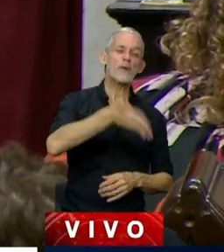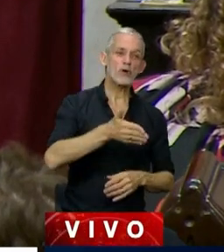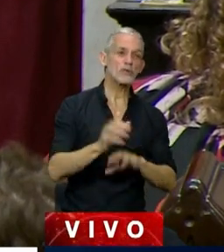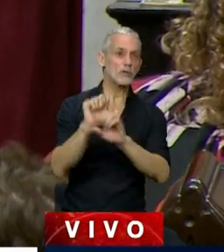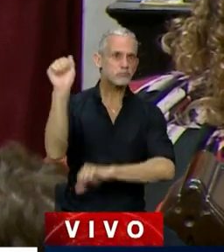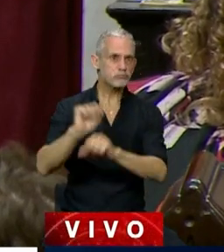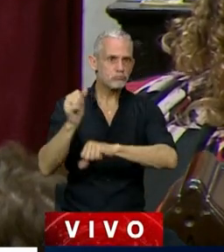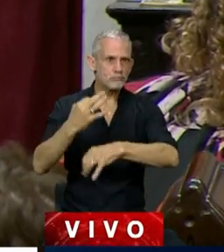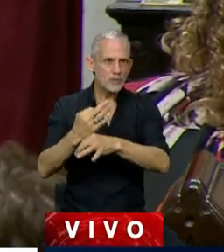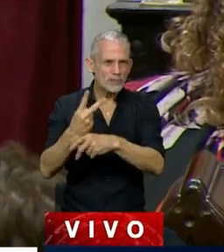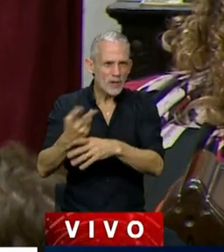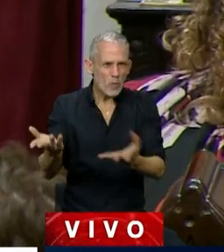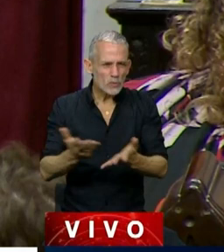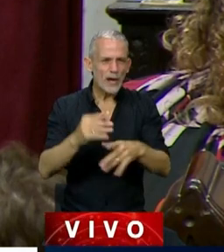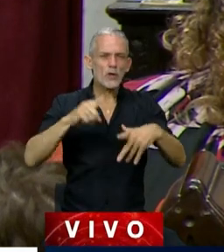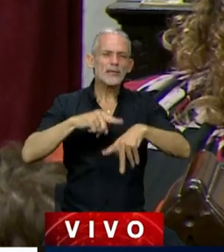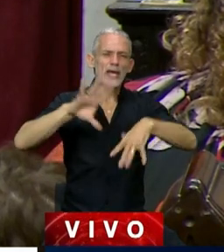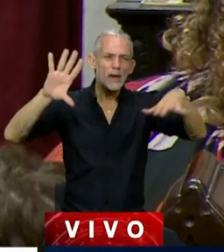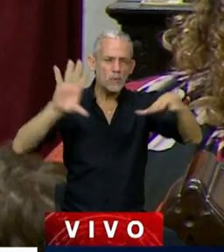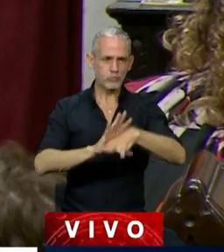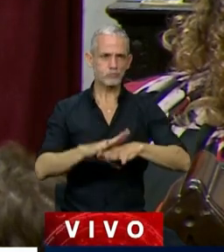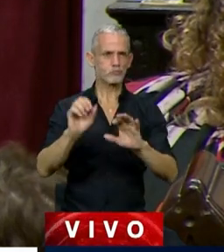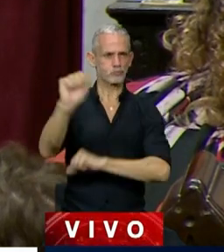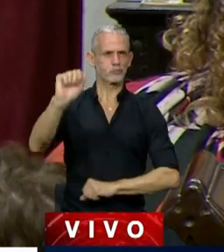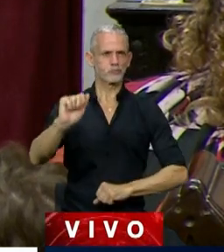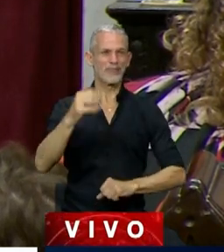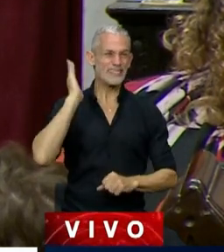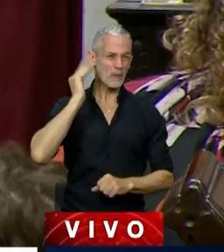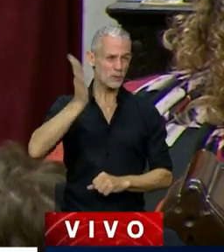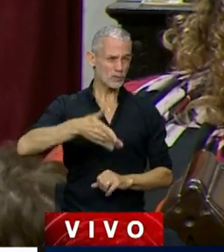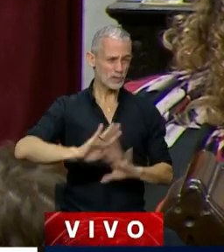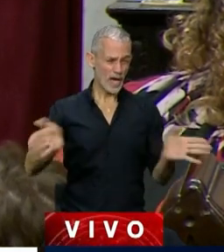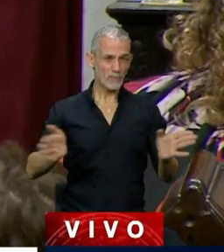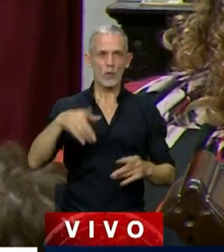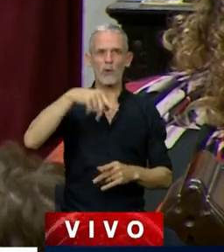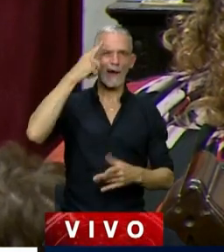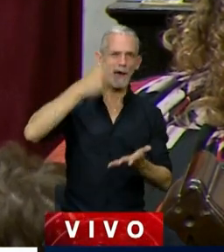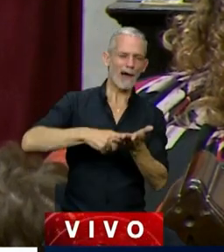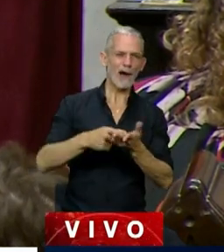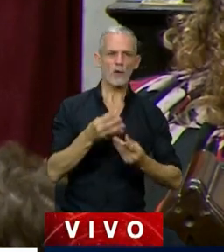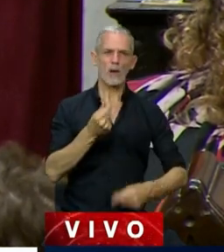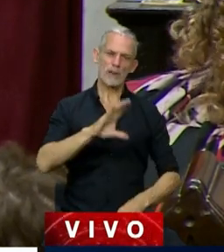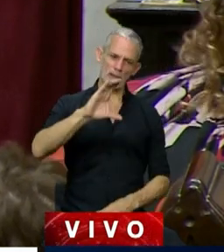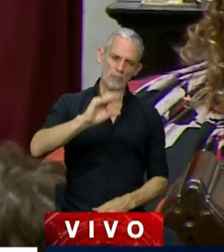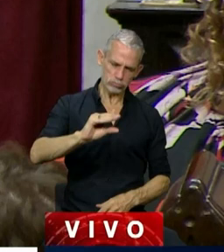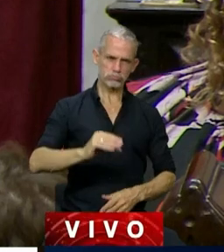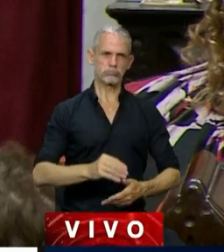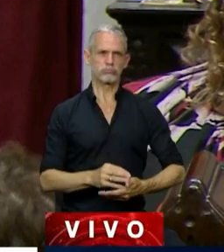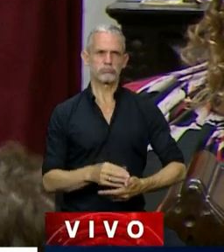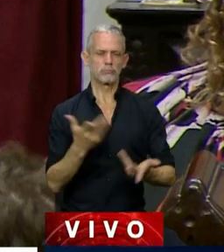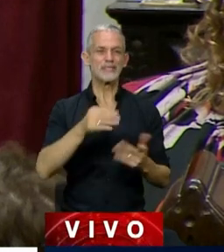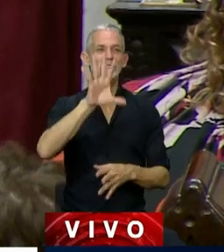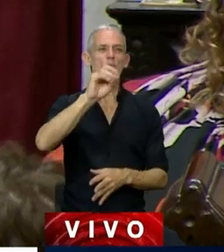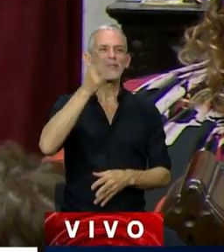terminando el secundario en tiempo y forma. Y ustedes están decidiendo recortar en este presupuesto